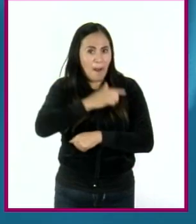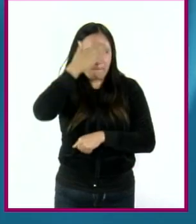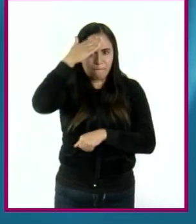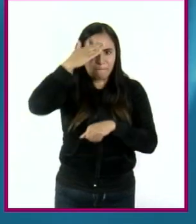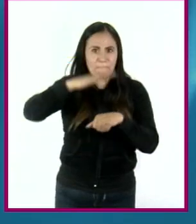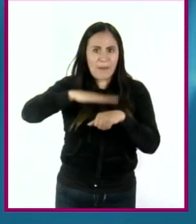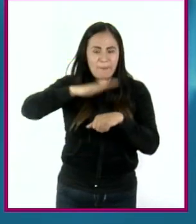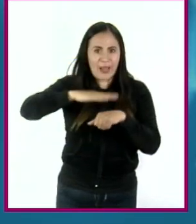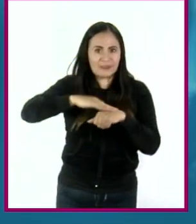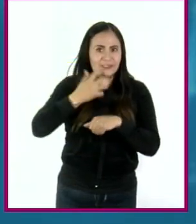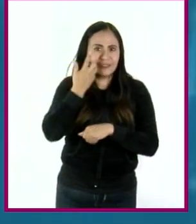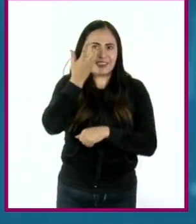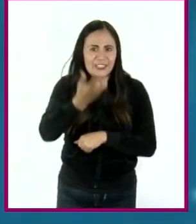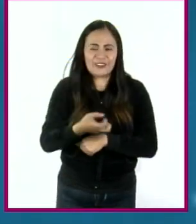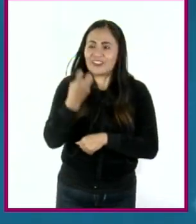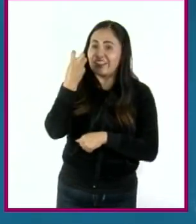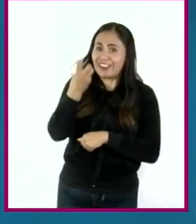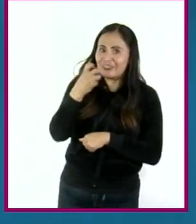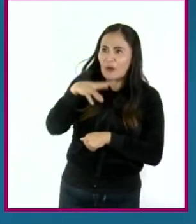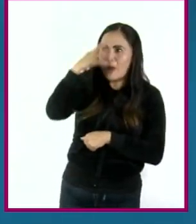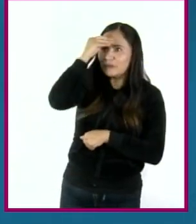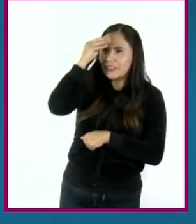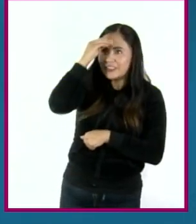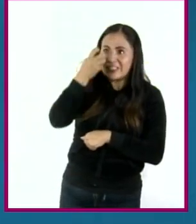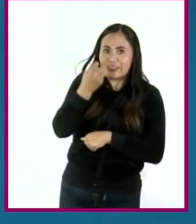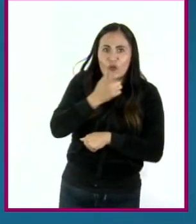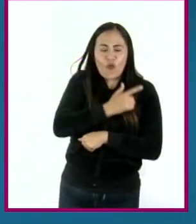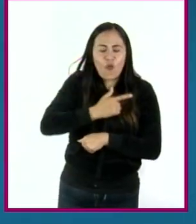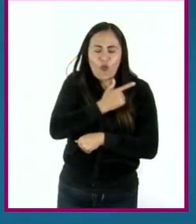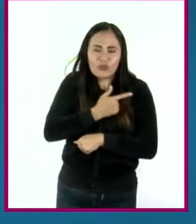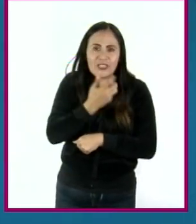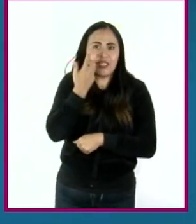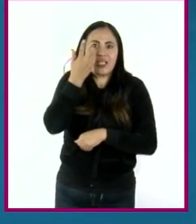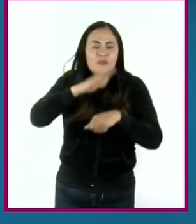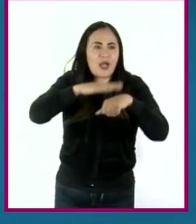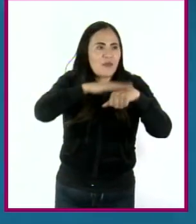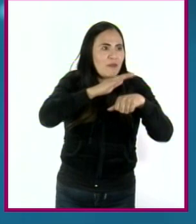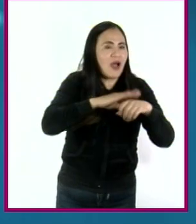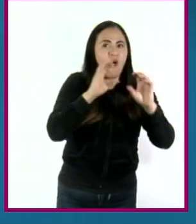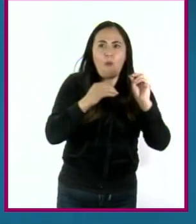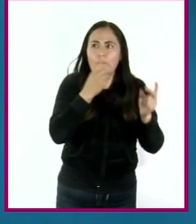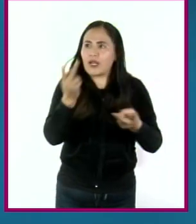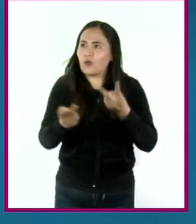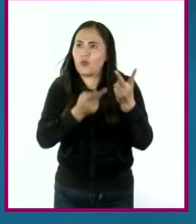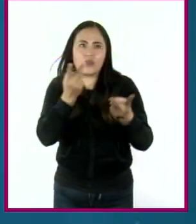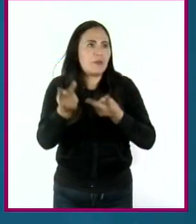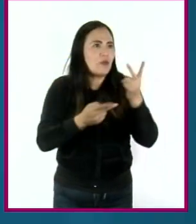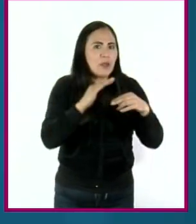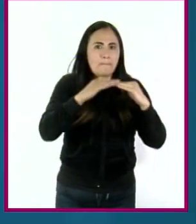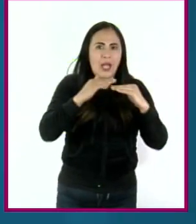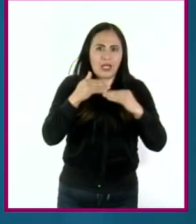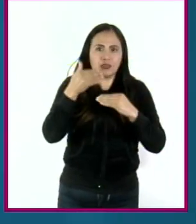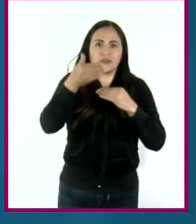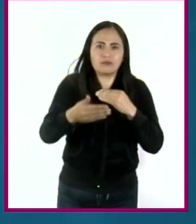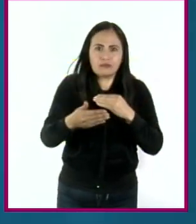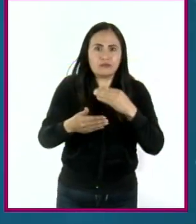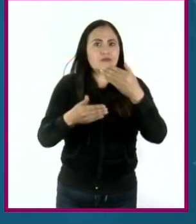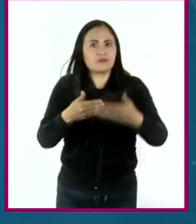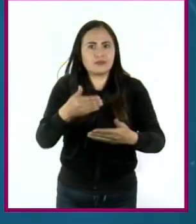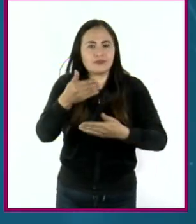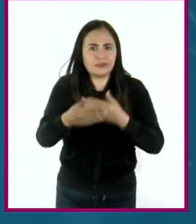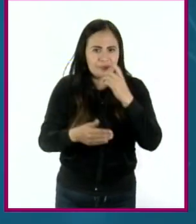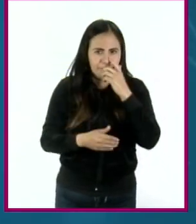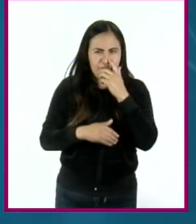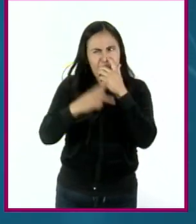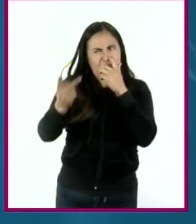Es lo padre de aprender y de que te guste lo que aprendes. Te haces preguntas que te llevan un paso más lejos. Las preguntas que se me vienen a la